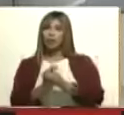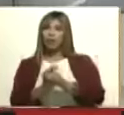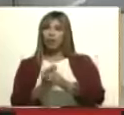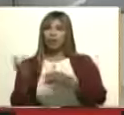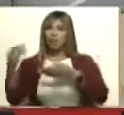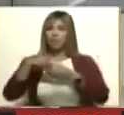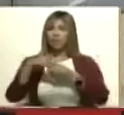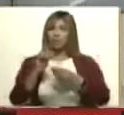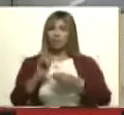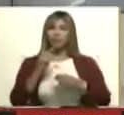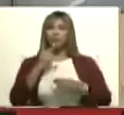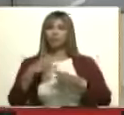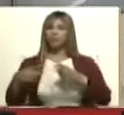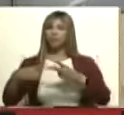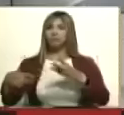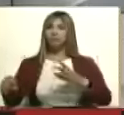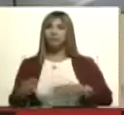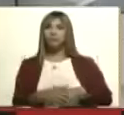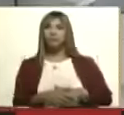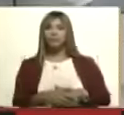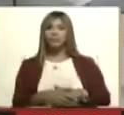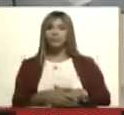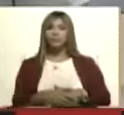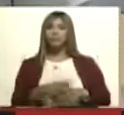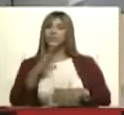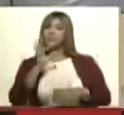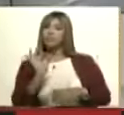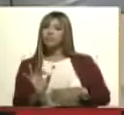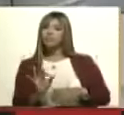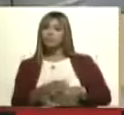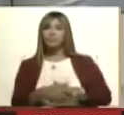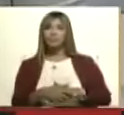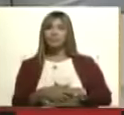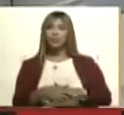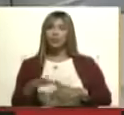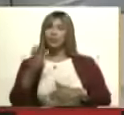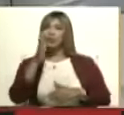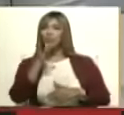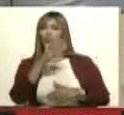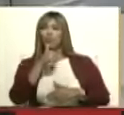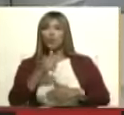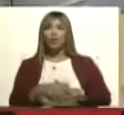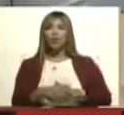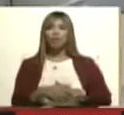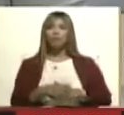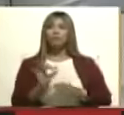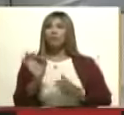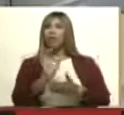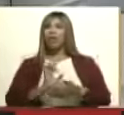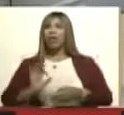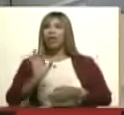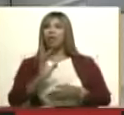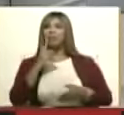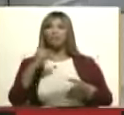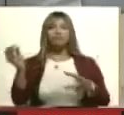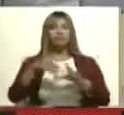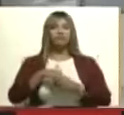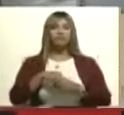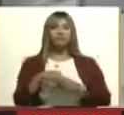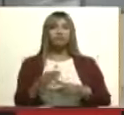internacionales, veedores, etcétera. Sinceramente, no tienen para nada que